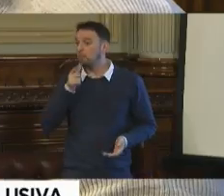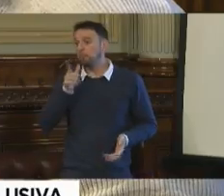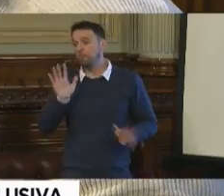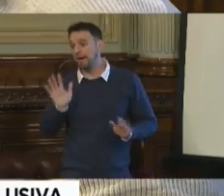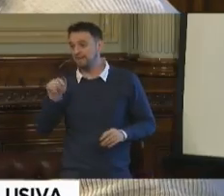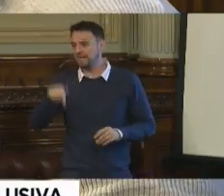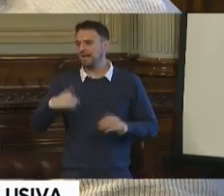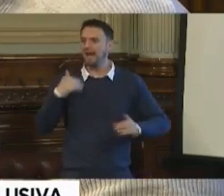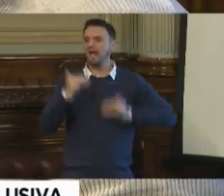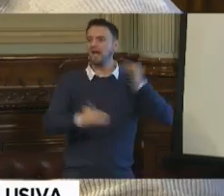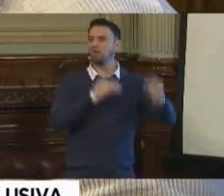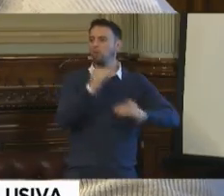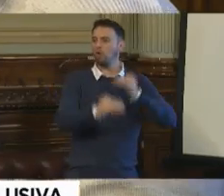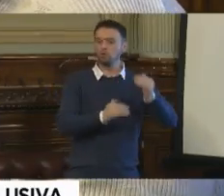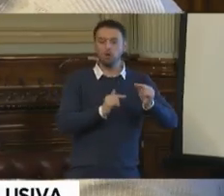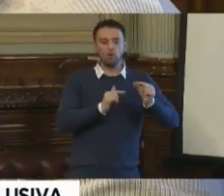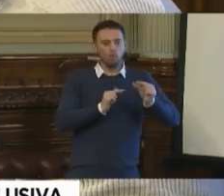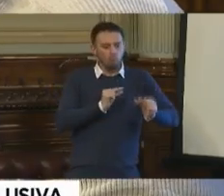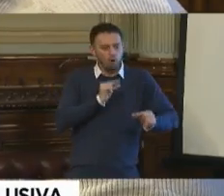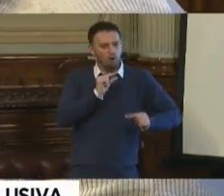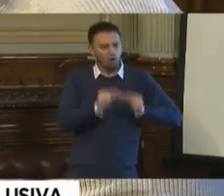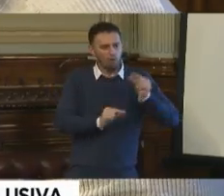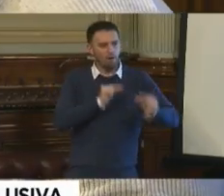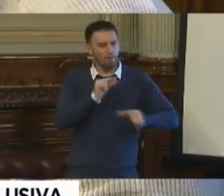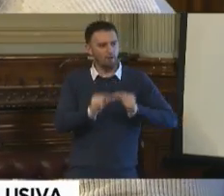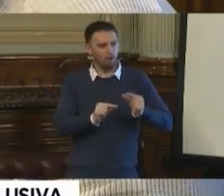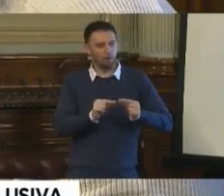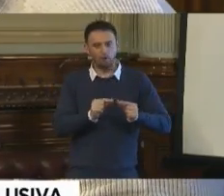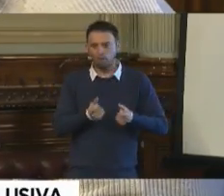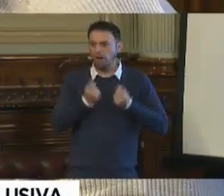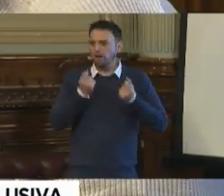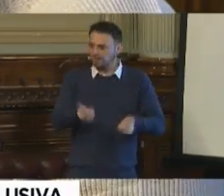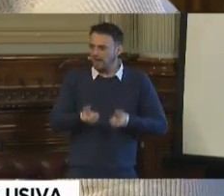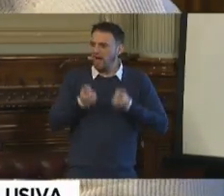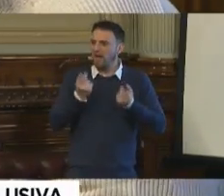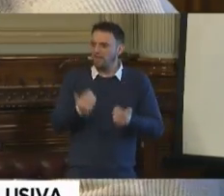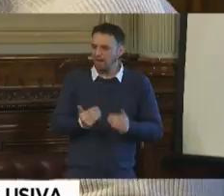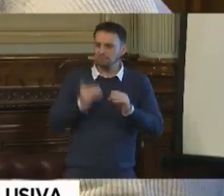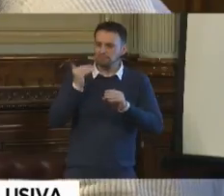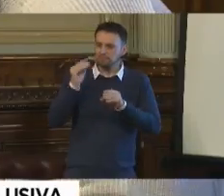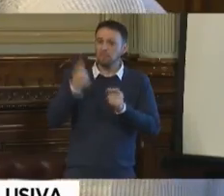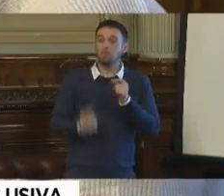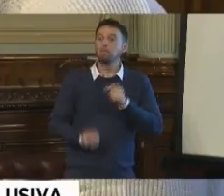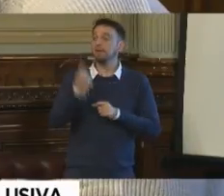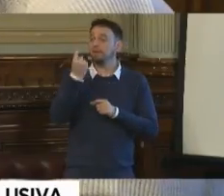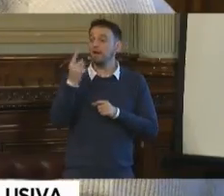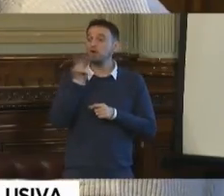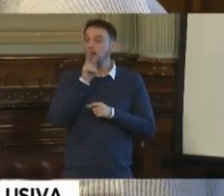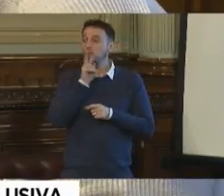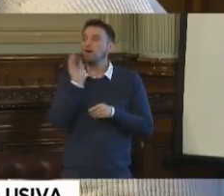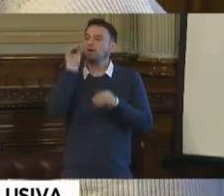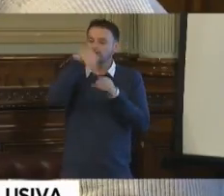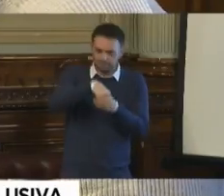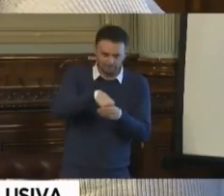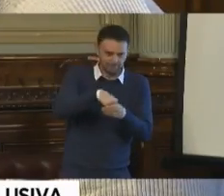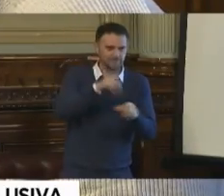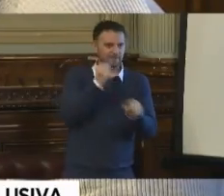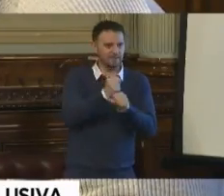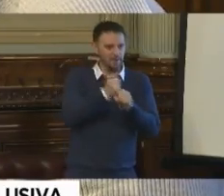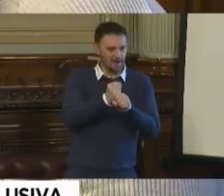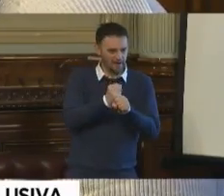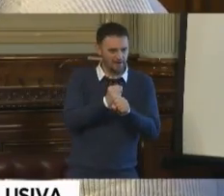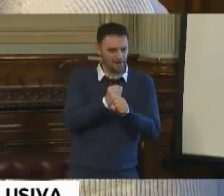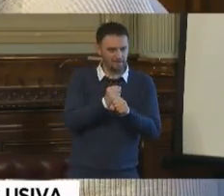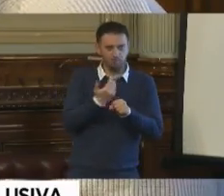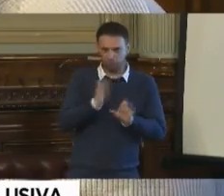nuestra evolución de a poco vamos dando pasos y primero se incorporó la mujer todavía quedan